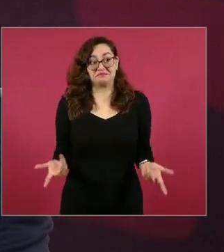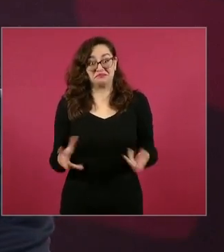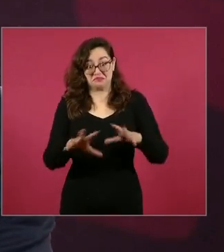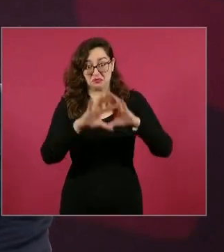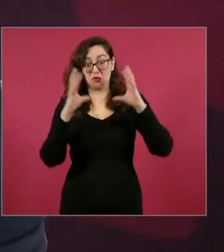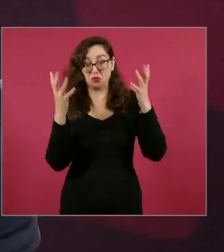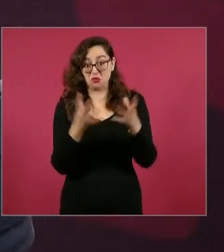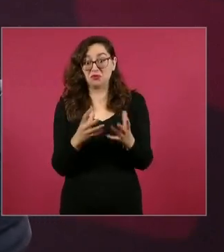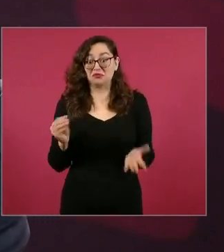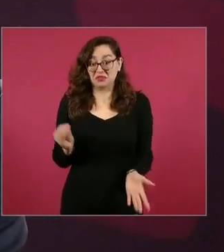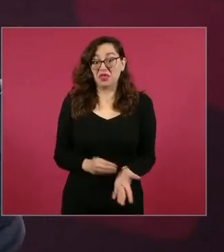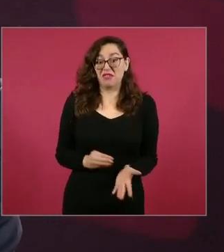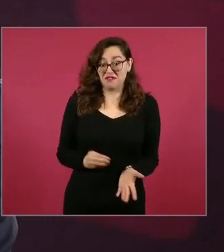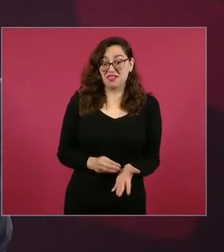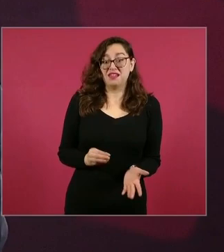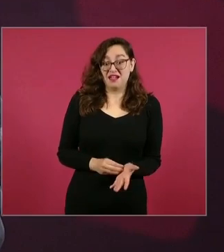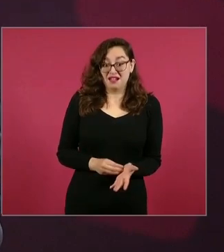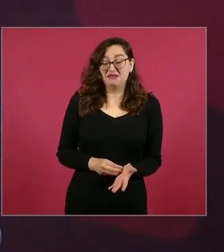México